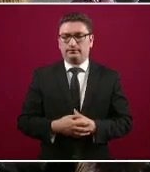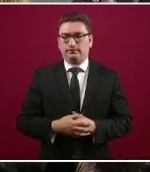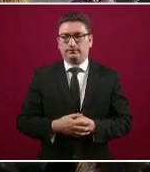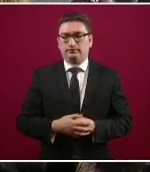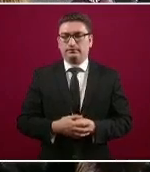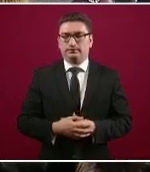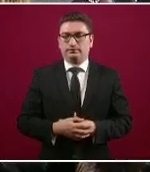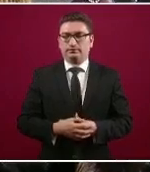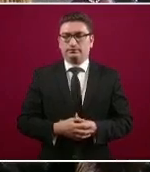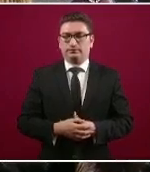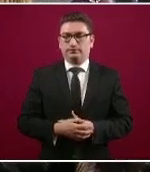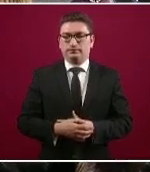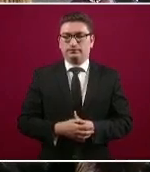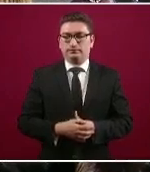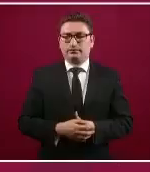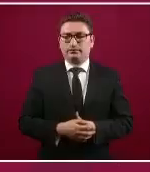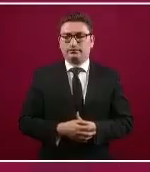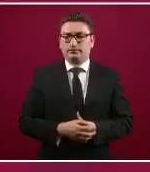se rompió